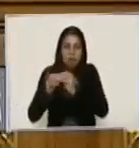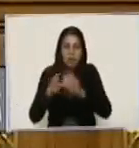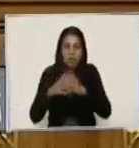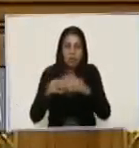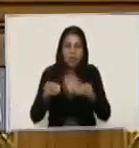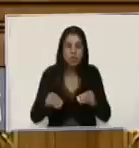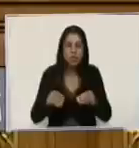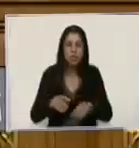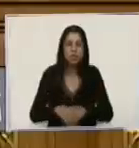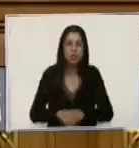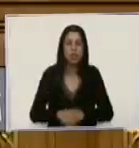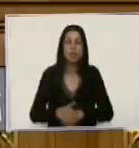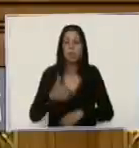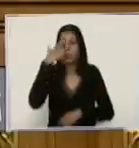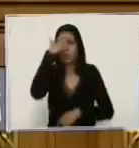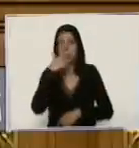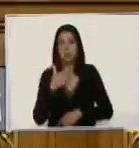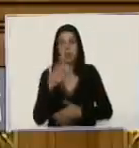una sencillez tremenda.